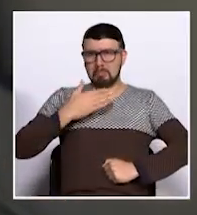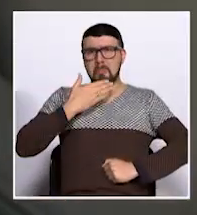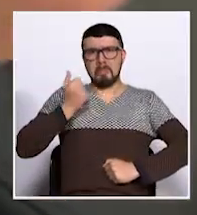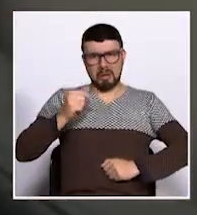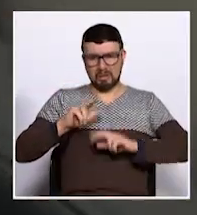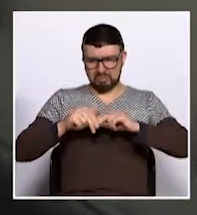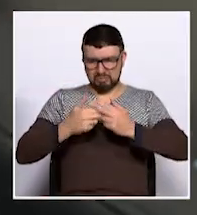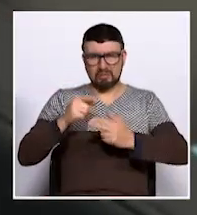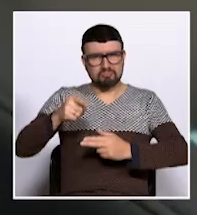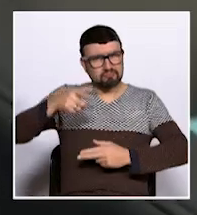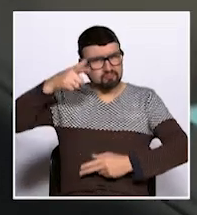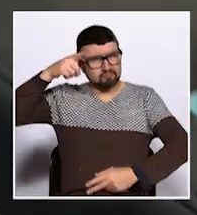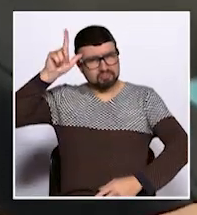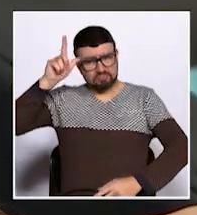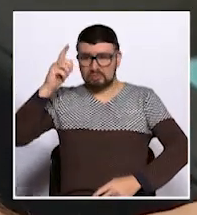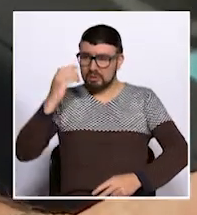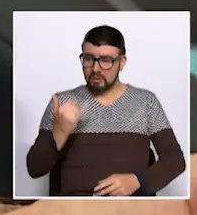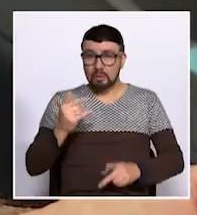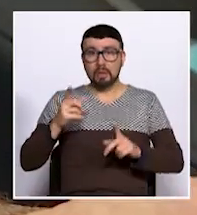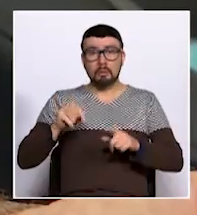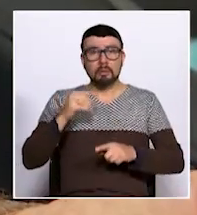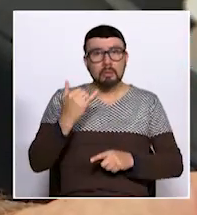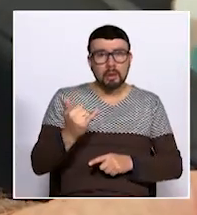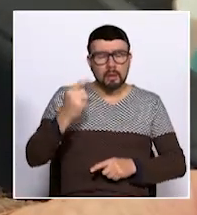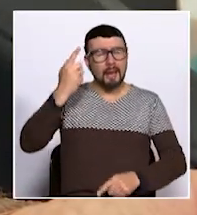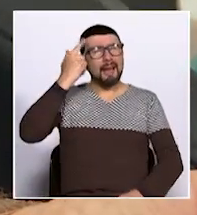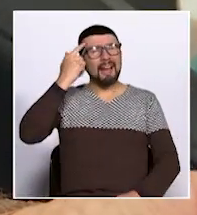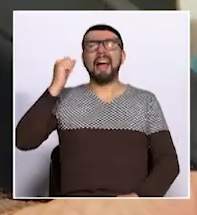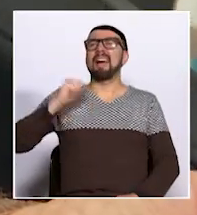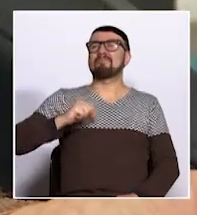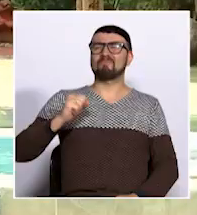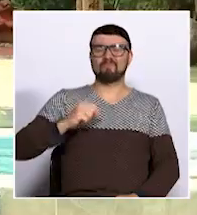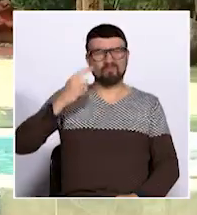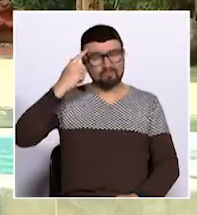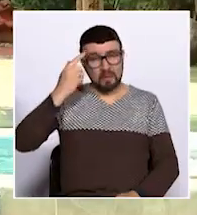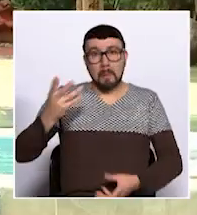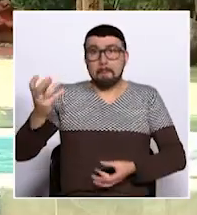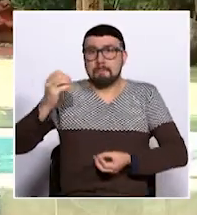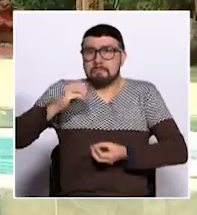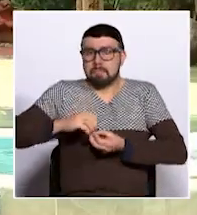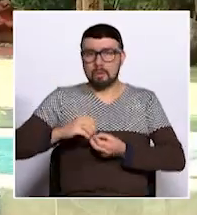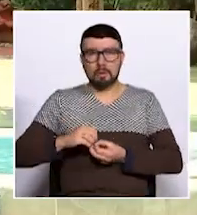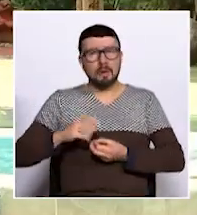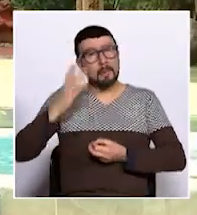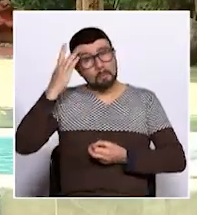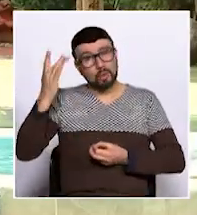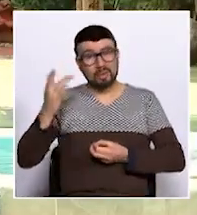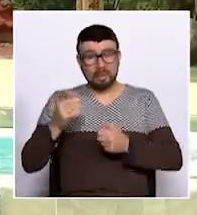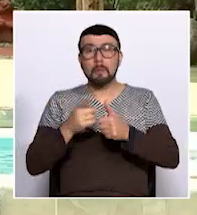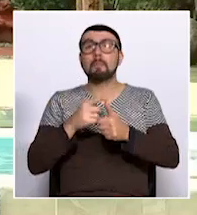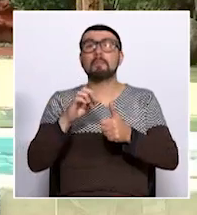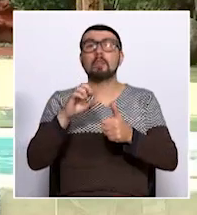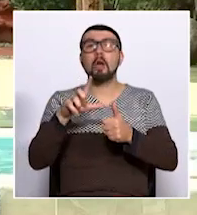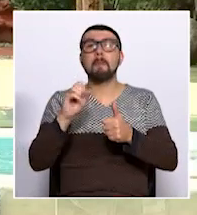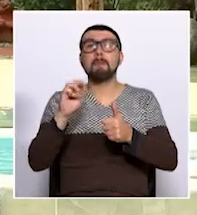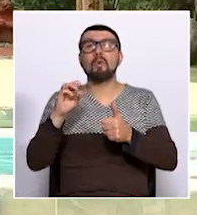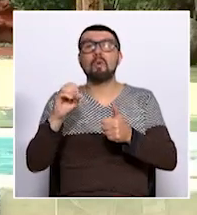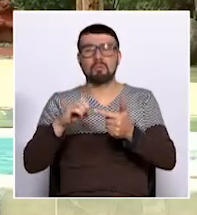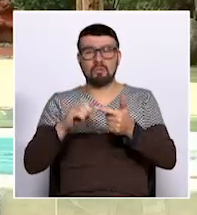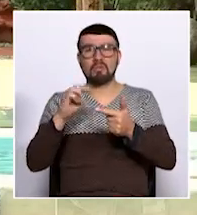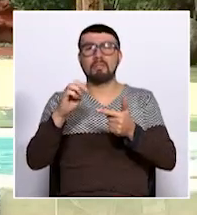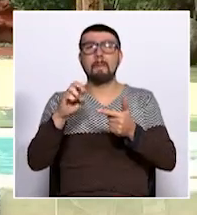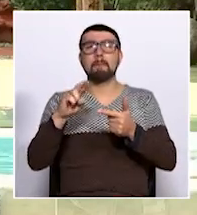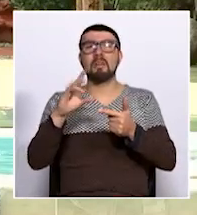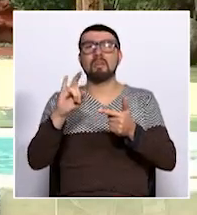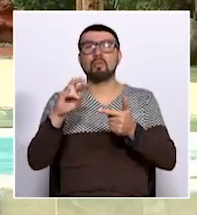memoria, mejoraba todas sus capacidades, porque es que el plomo, el mercurio, todas estas sustancias que no hacen parte de nuestro cuerpo, lo